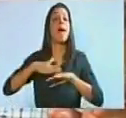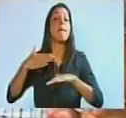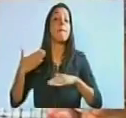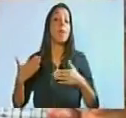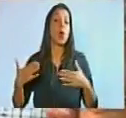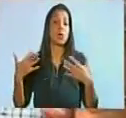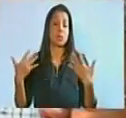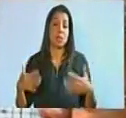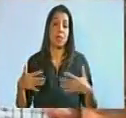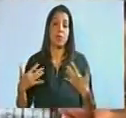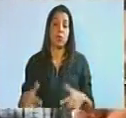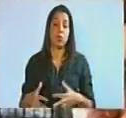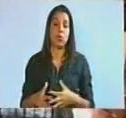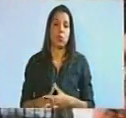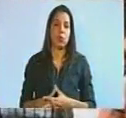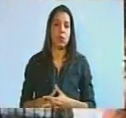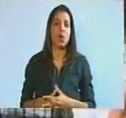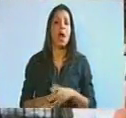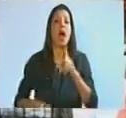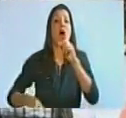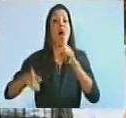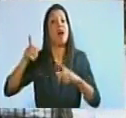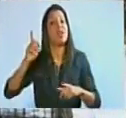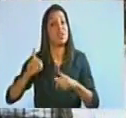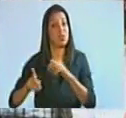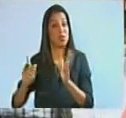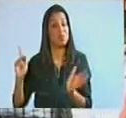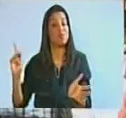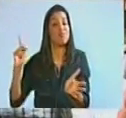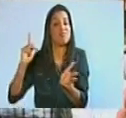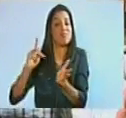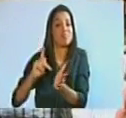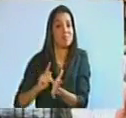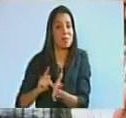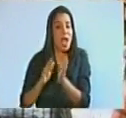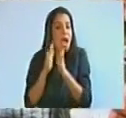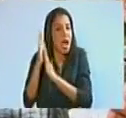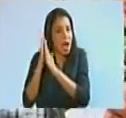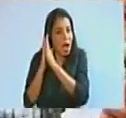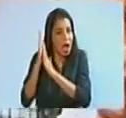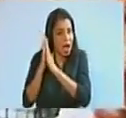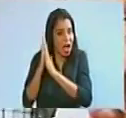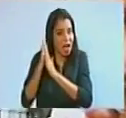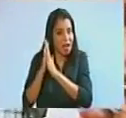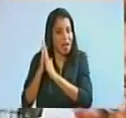muchos actores, algunos actores que han querido